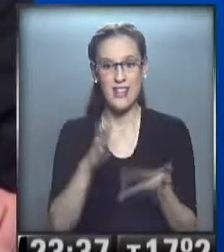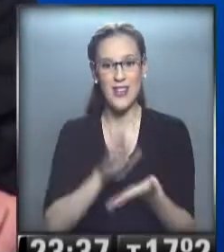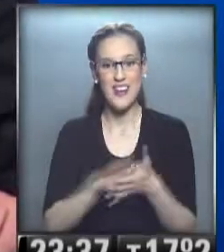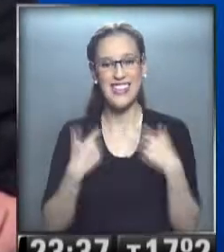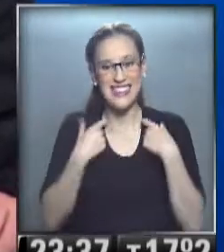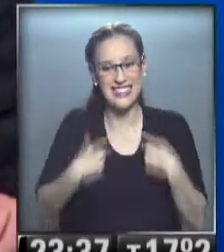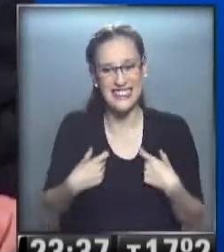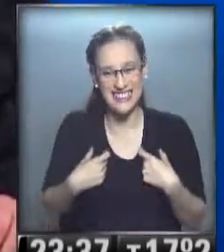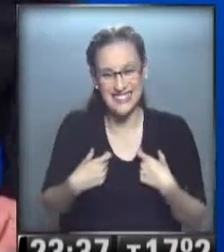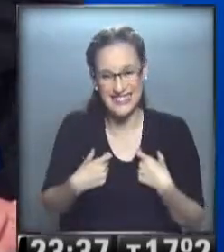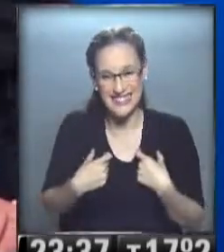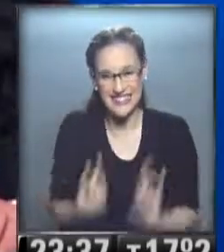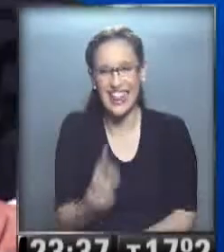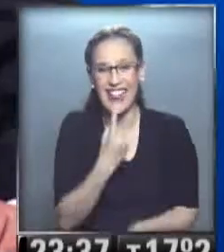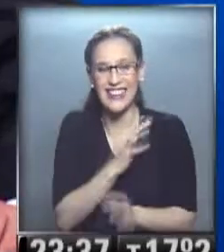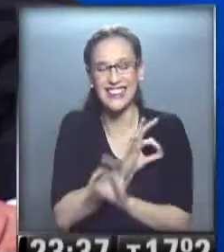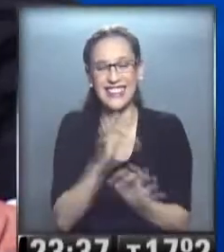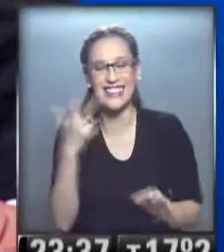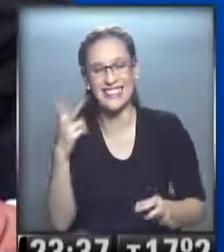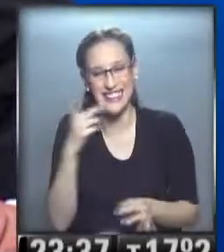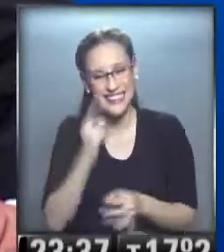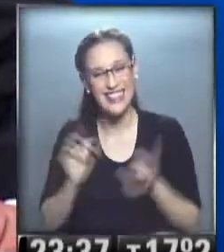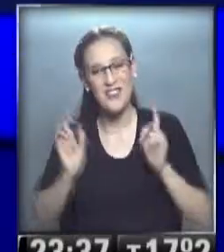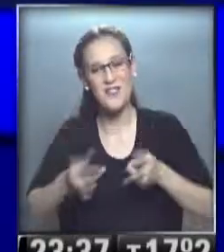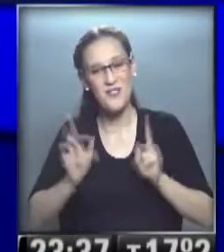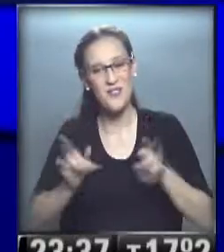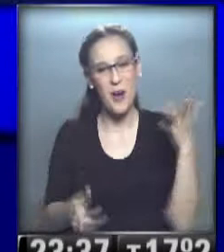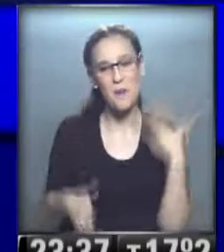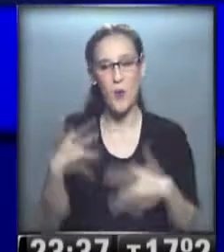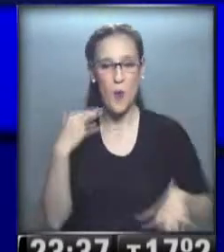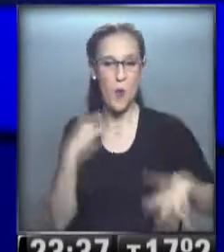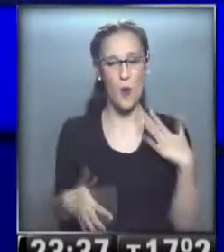no quedan dudas. ¿Tercer día consecutivo, podemos decir? No recuerdo.